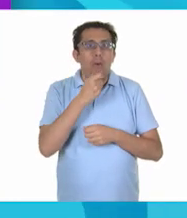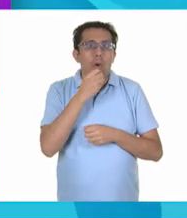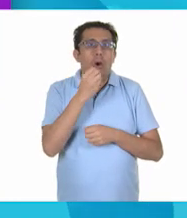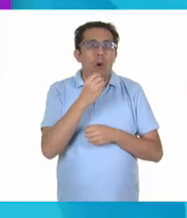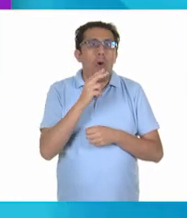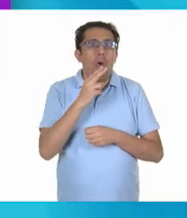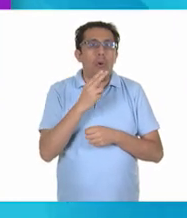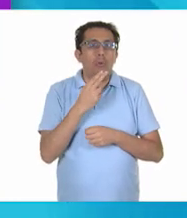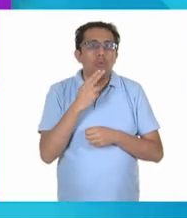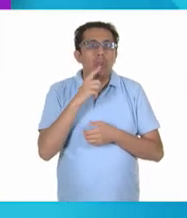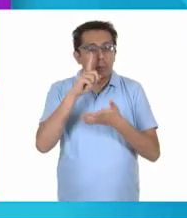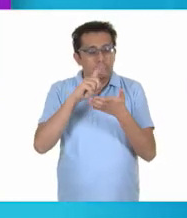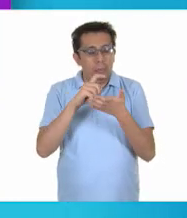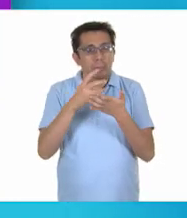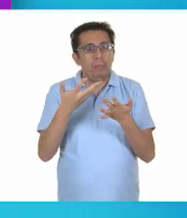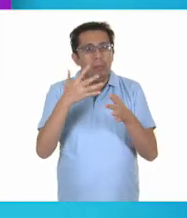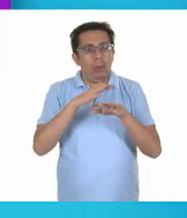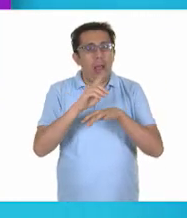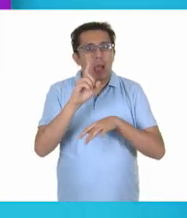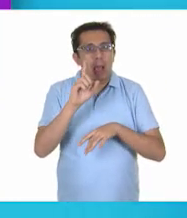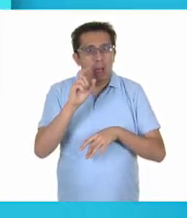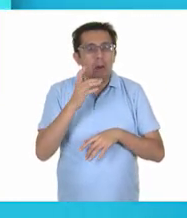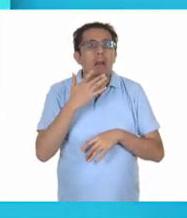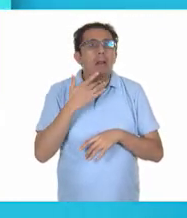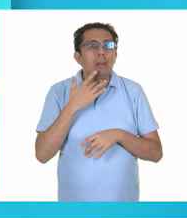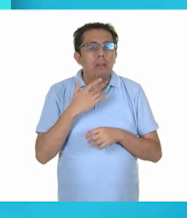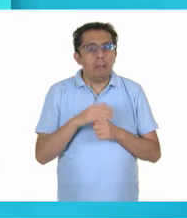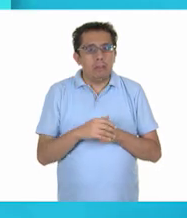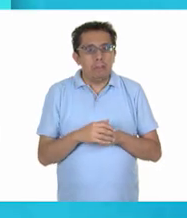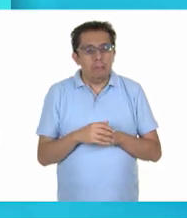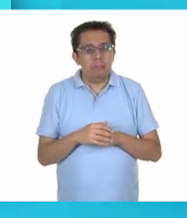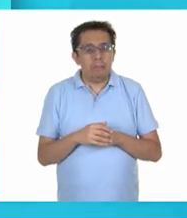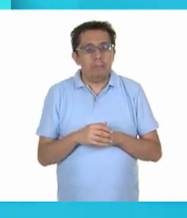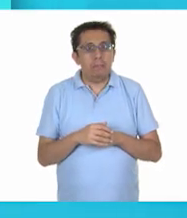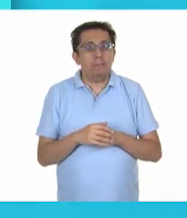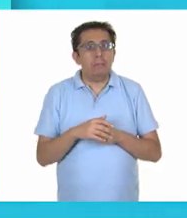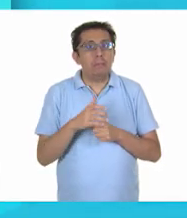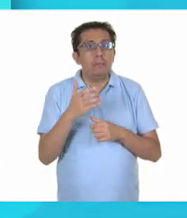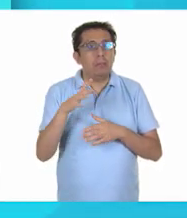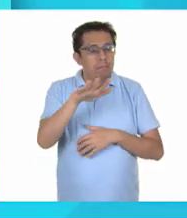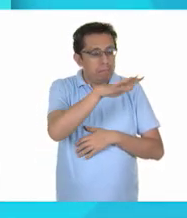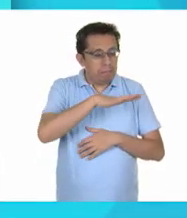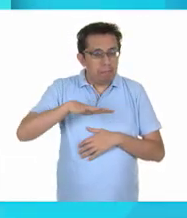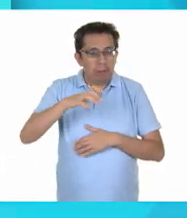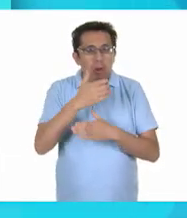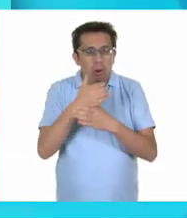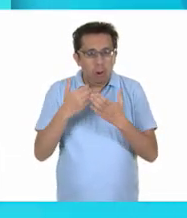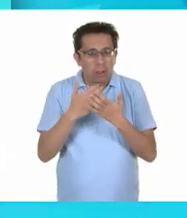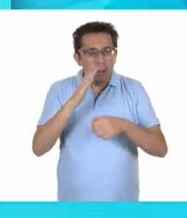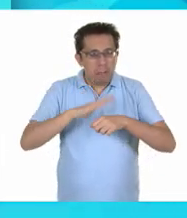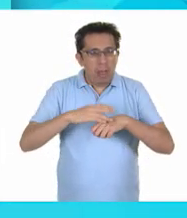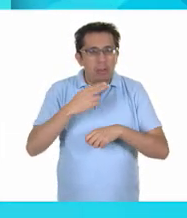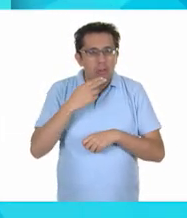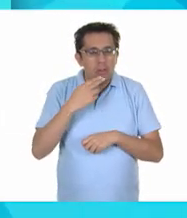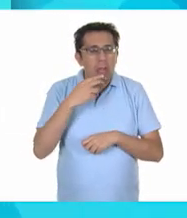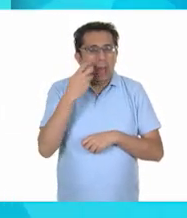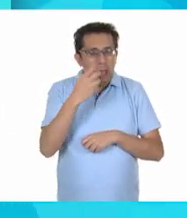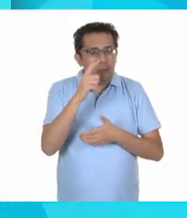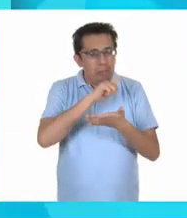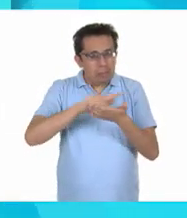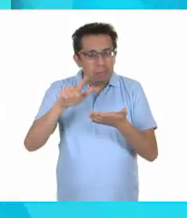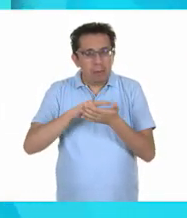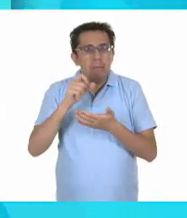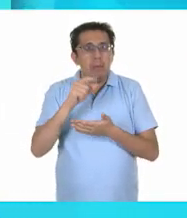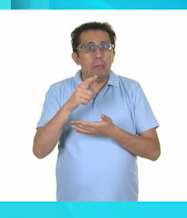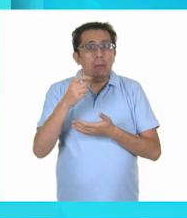aplica desinfectante a base de agua y alcohol. Desinfecta las superficies de los objetos que más utilizas. También